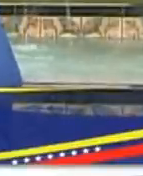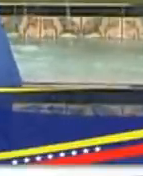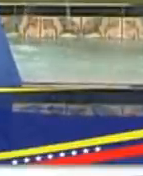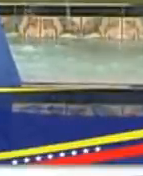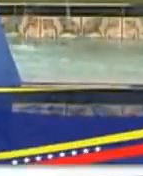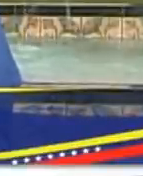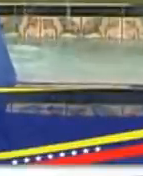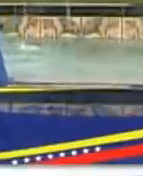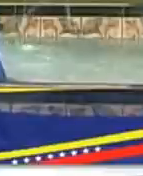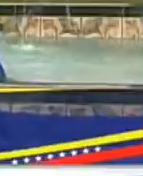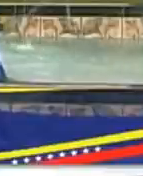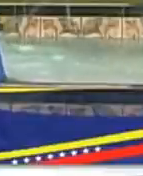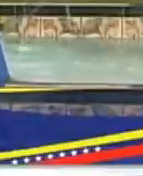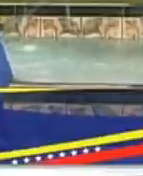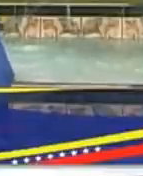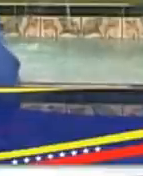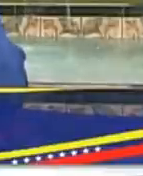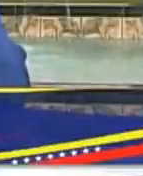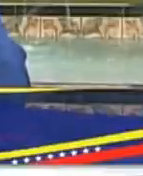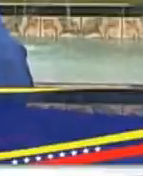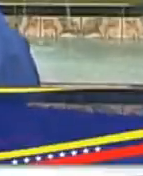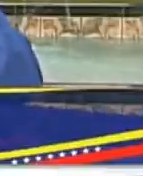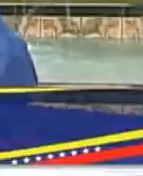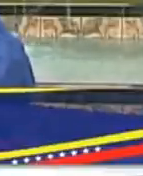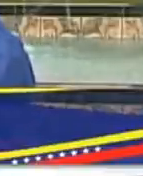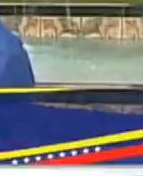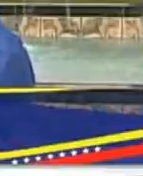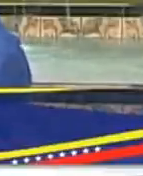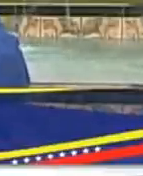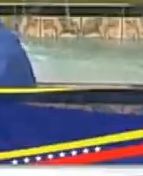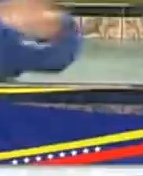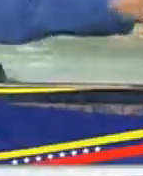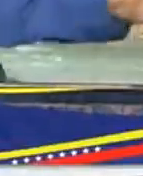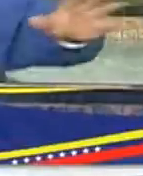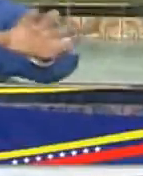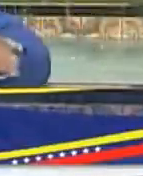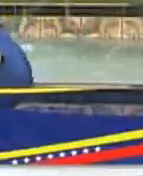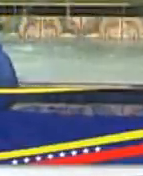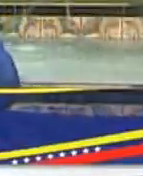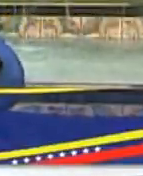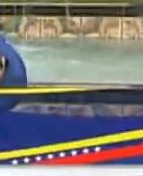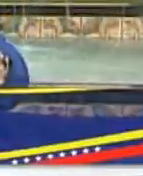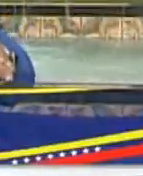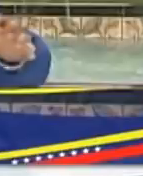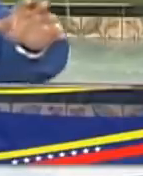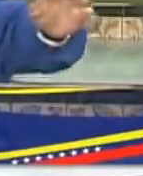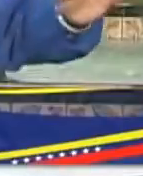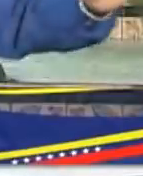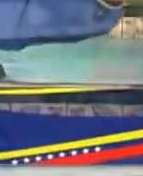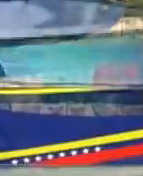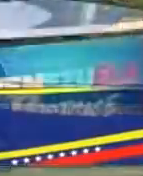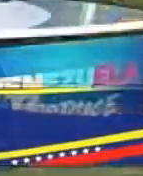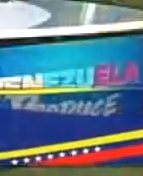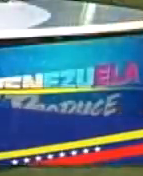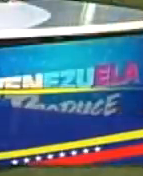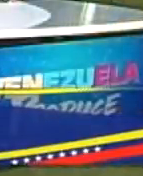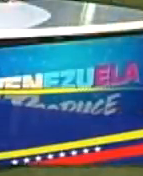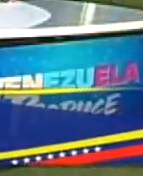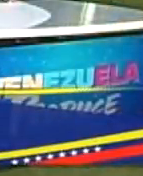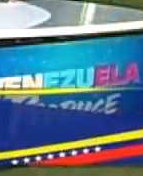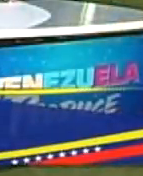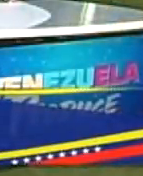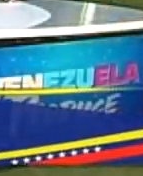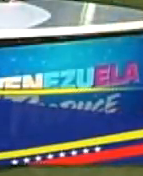monetaria una canasta de moneda castro soteldo qué te parece esta idea una canasta de monedas